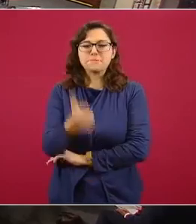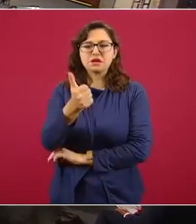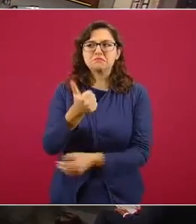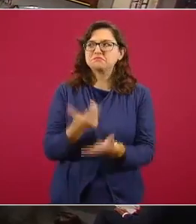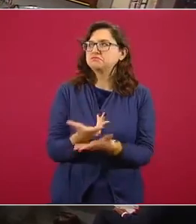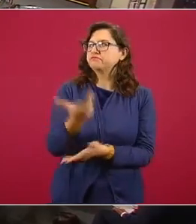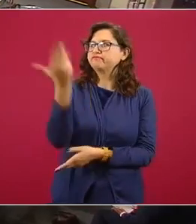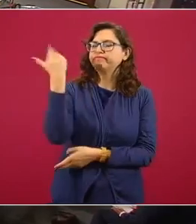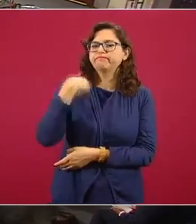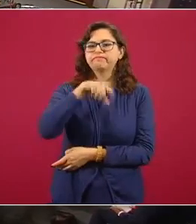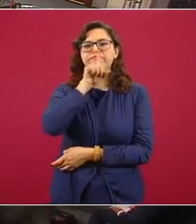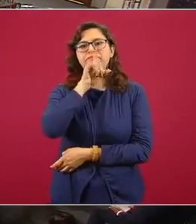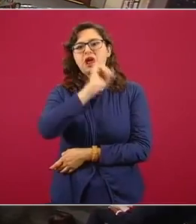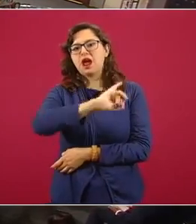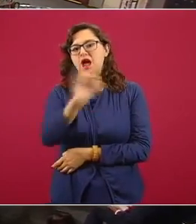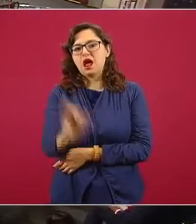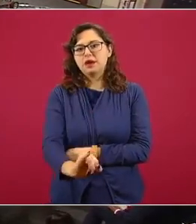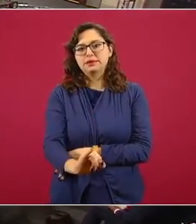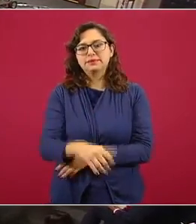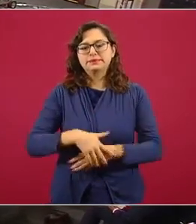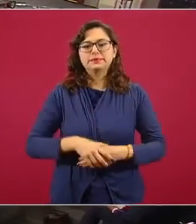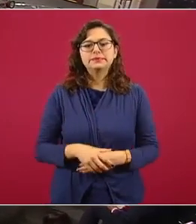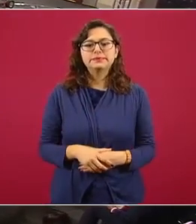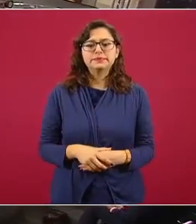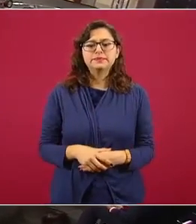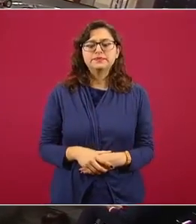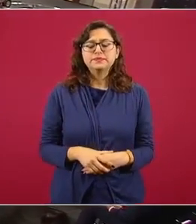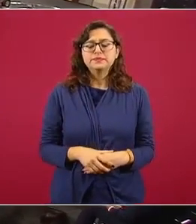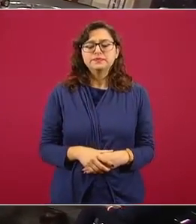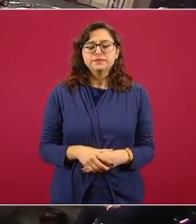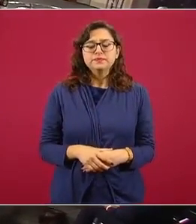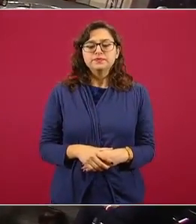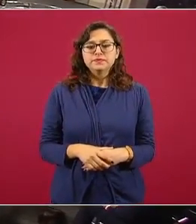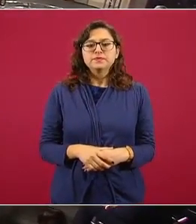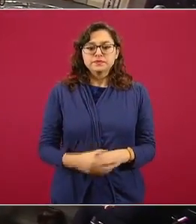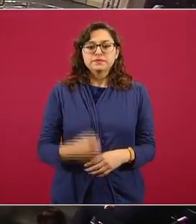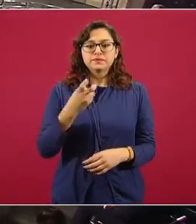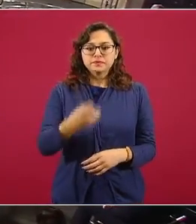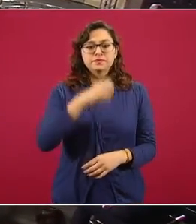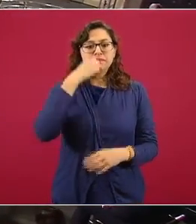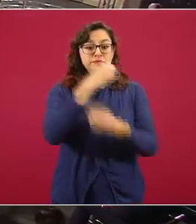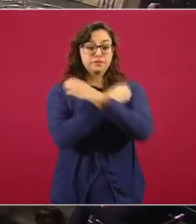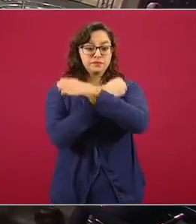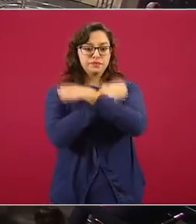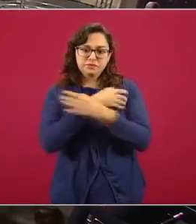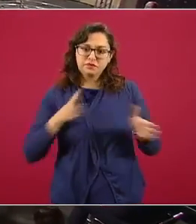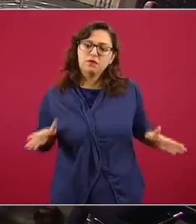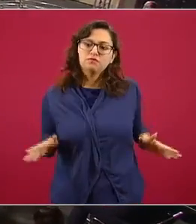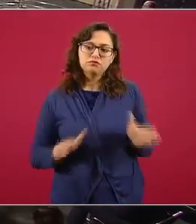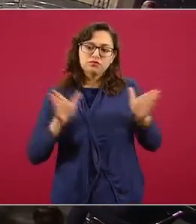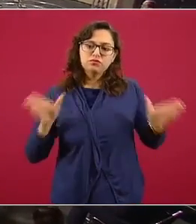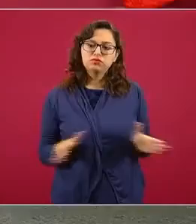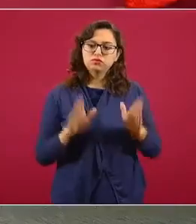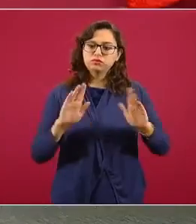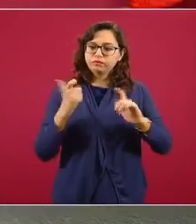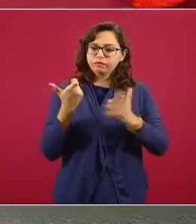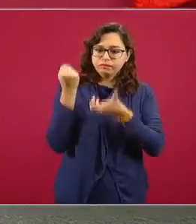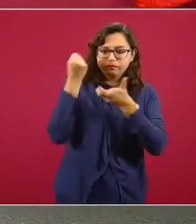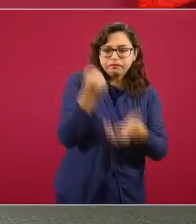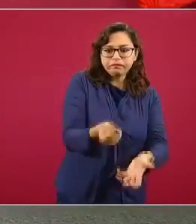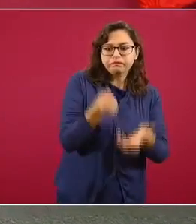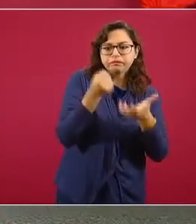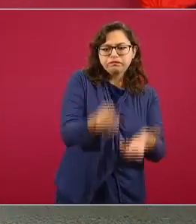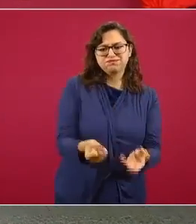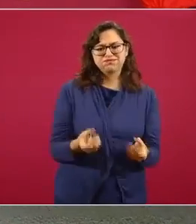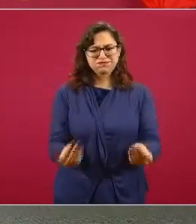había sucedido en el país. Entonces estamos invirtiendo mucho en la educación y al